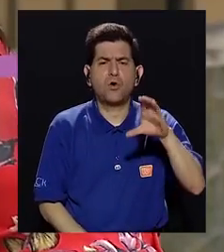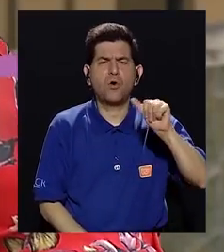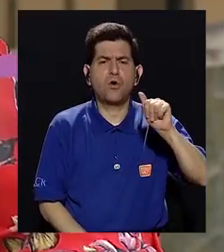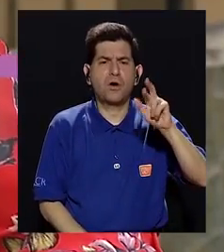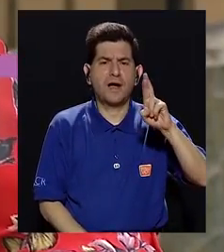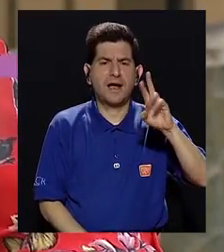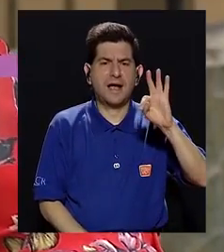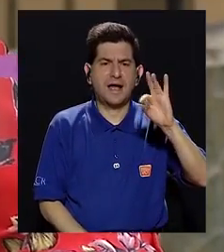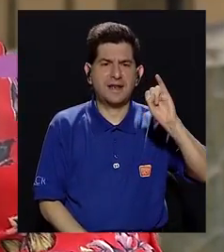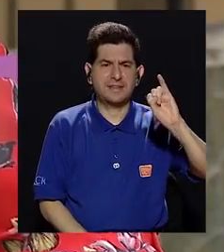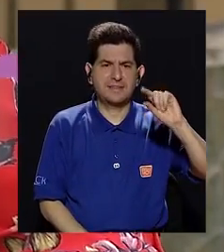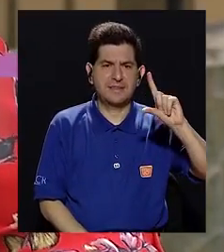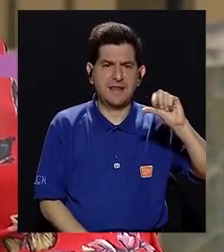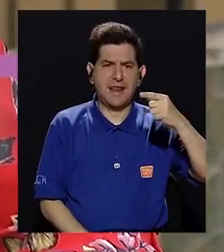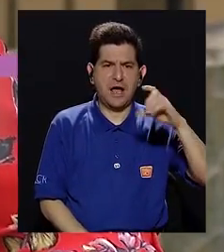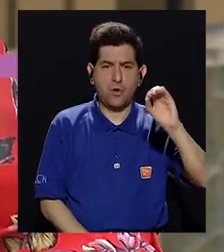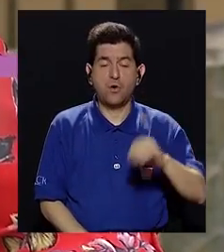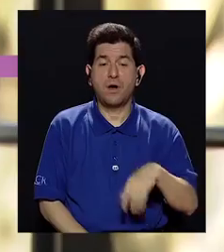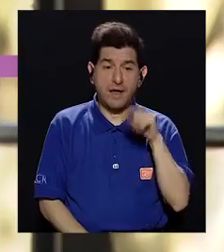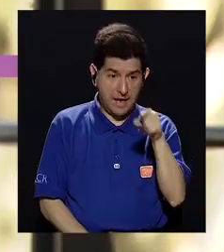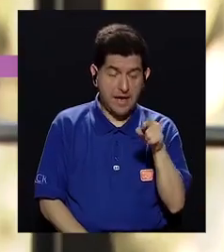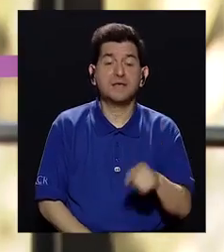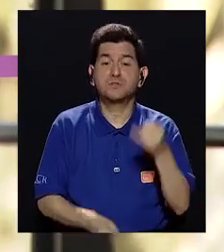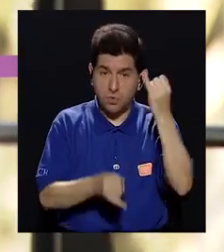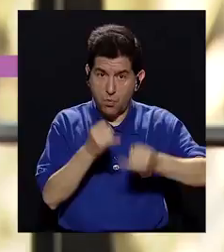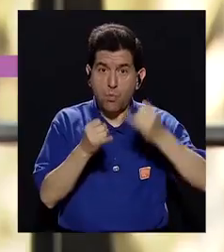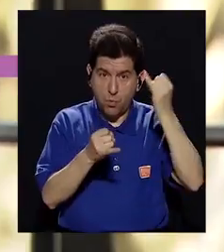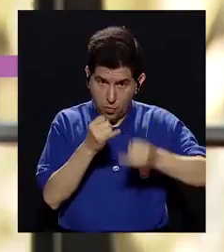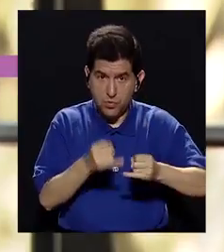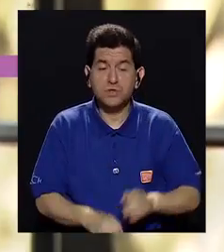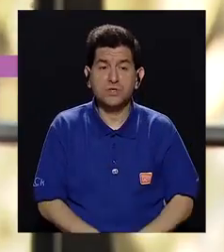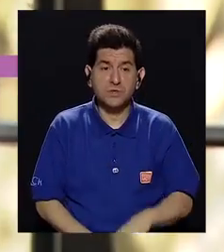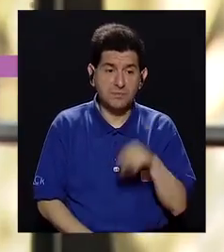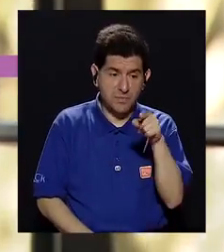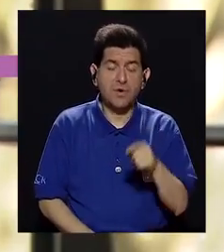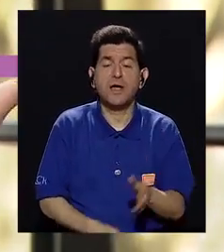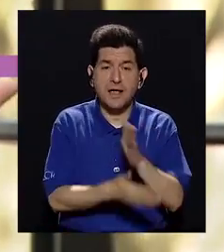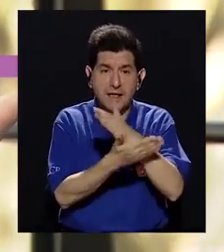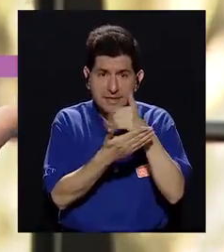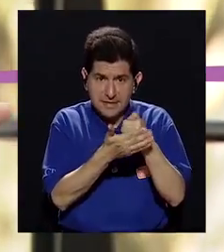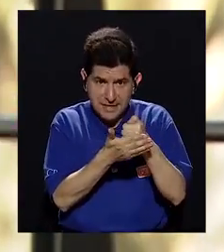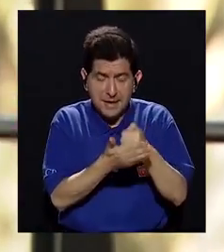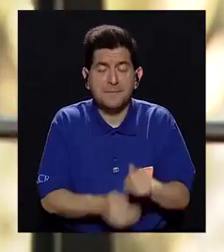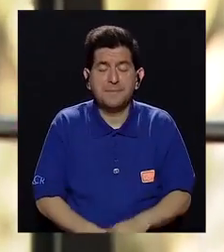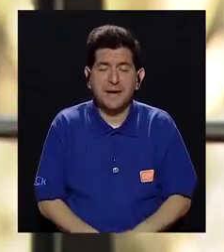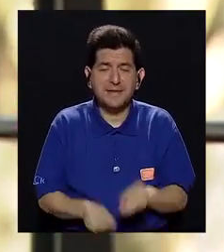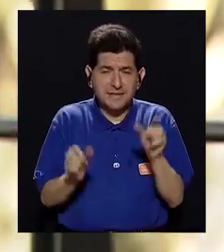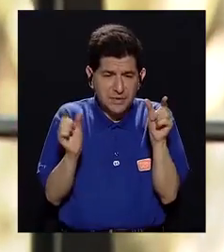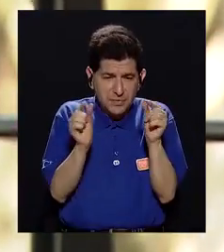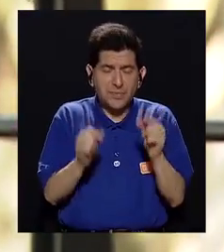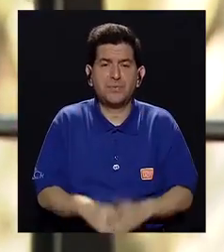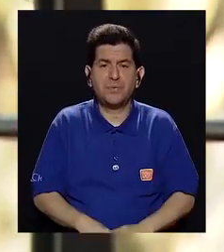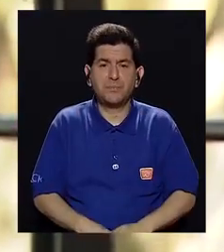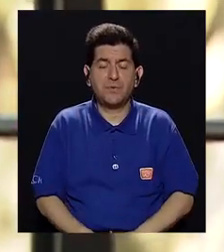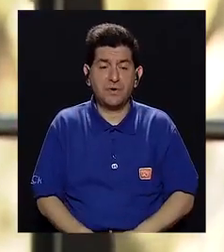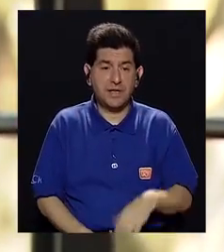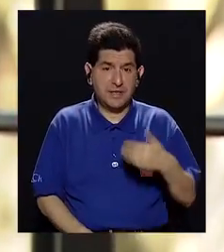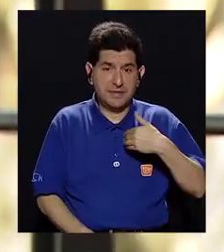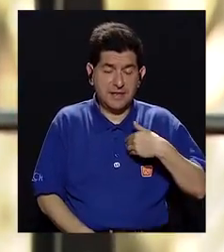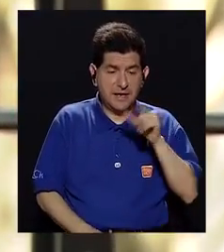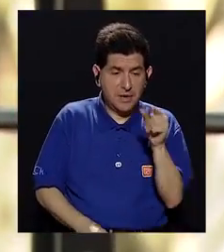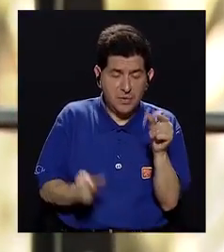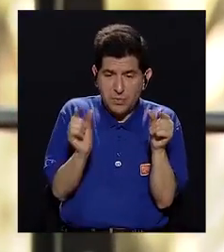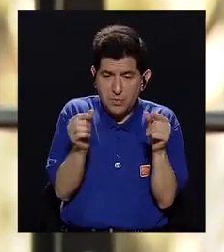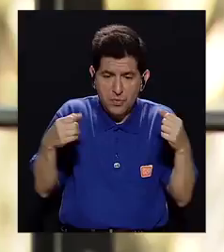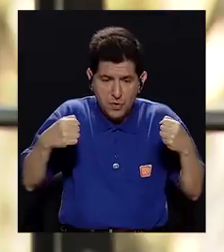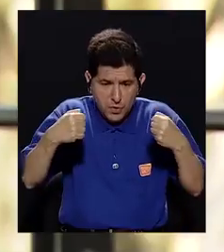El cartílago es lo que se gasta. Ah, ok, ok. Entonces, es como la primera que pega. Es el cartílago pega contra el cartílago. Ajá. Y tenemos ahí el